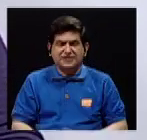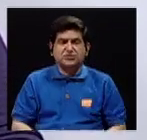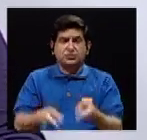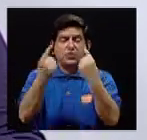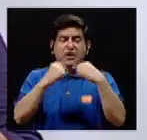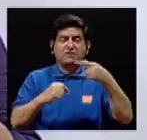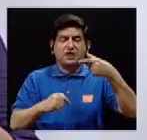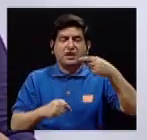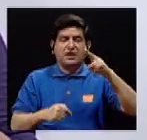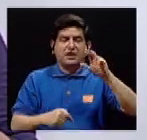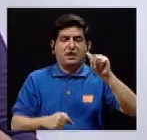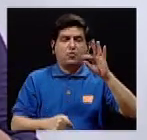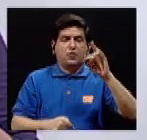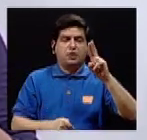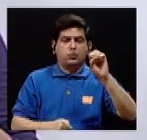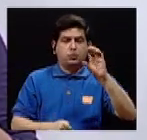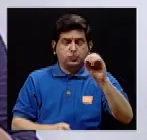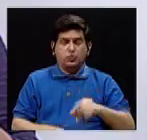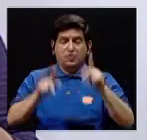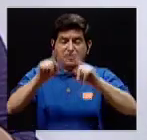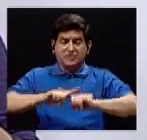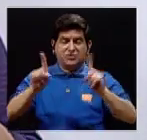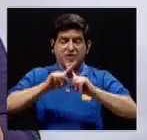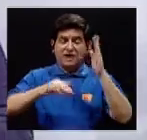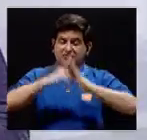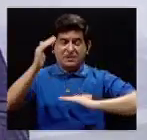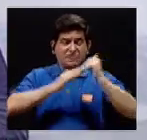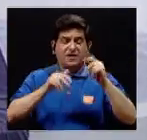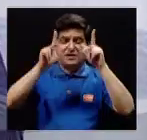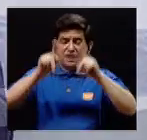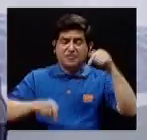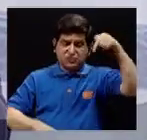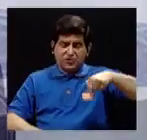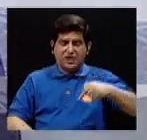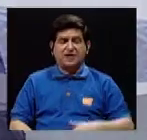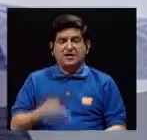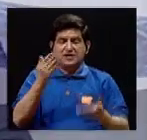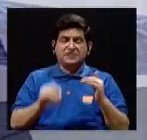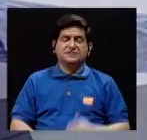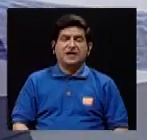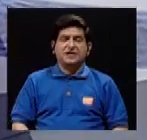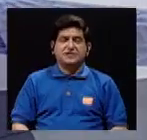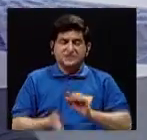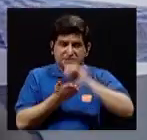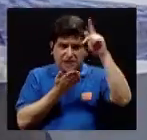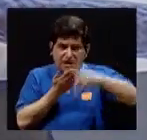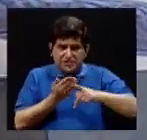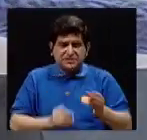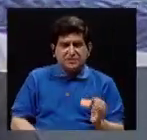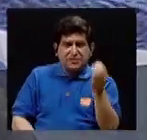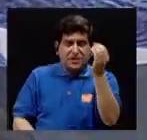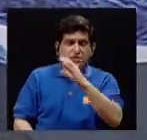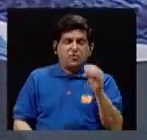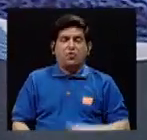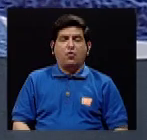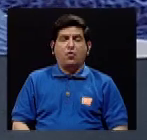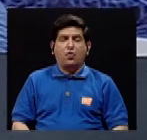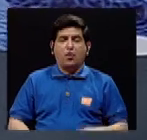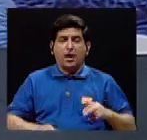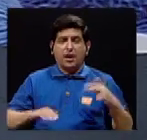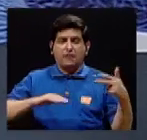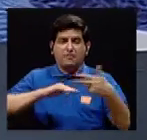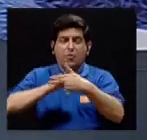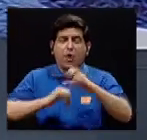guatuso esa persona tiene una construcción de mundo muy distinta de alguien que se crió aquí en Vargas araya y de alguien que se crió en Puerto